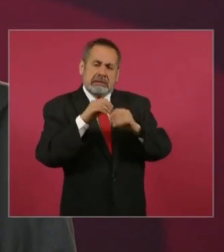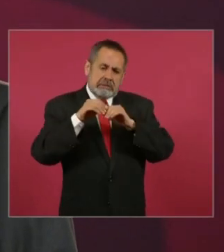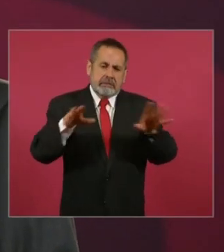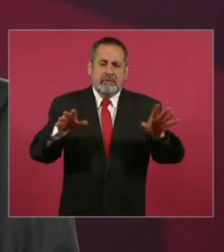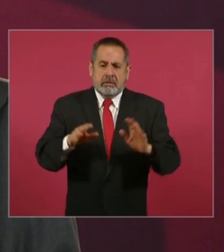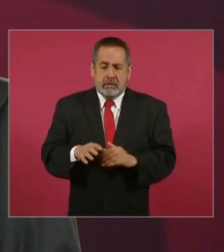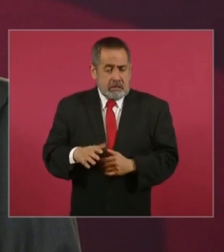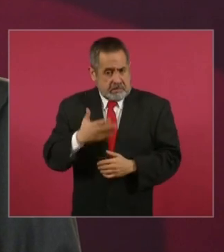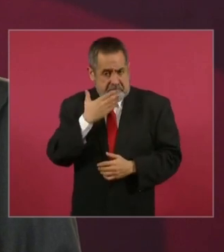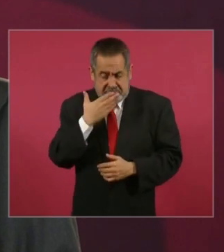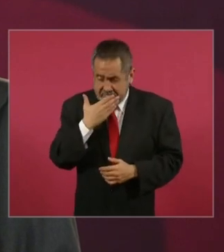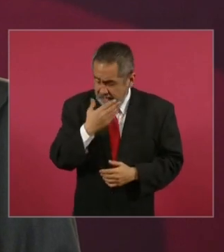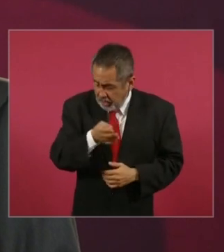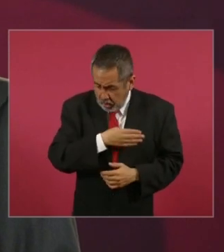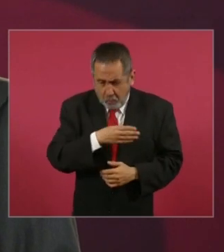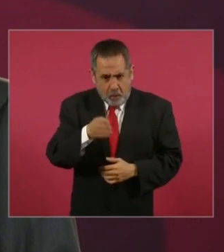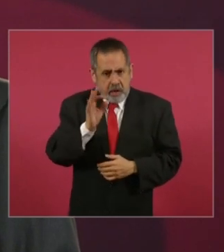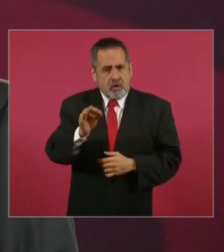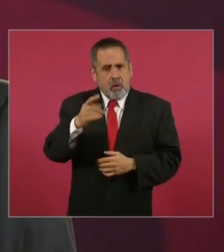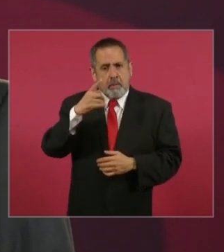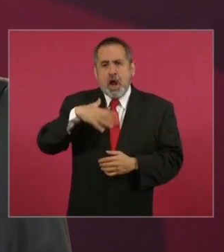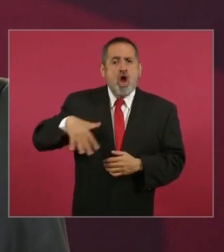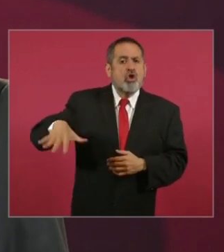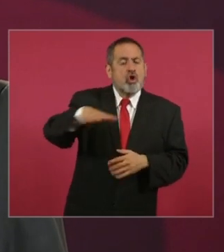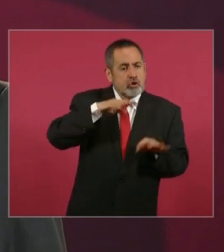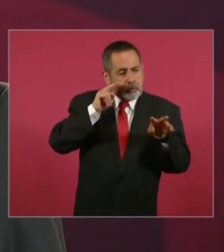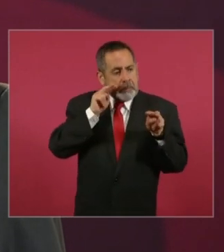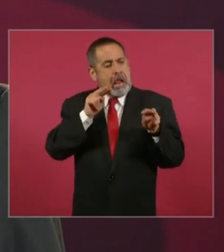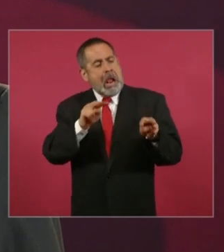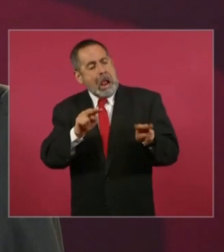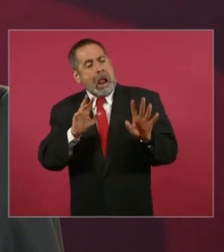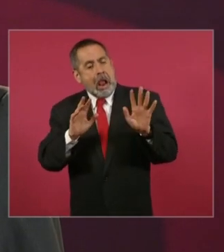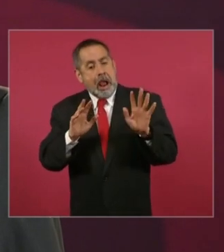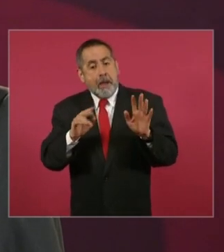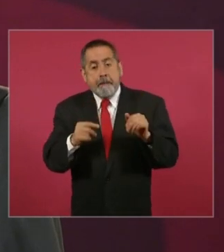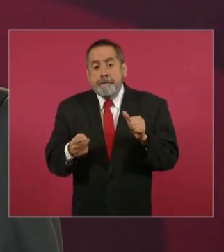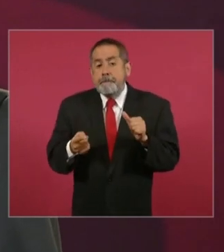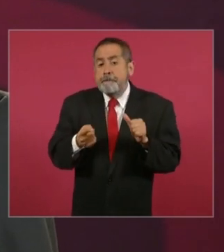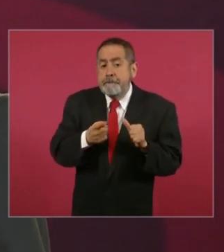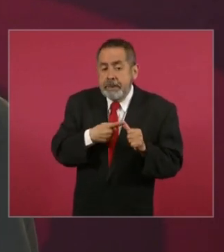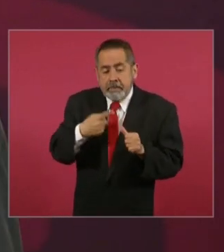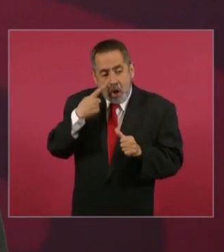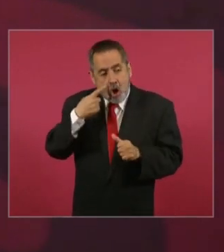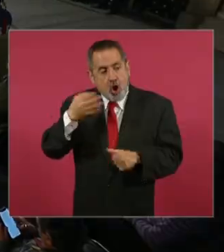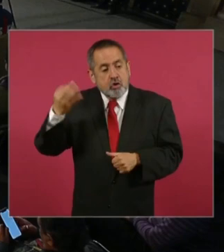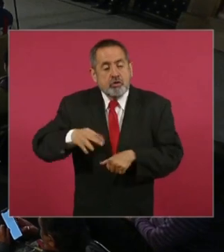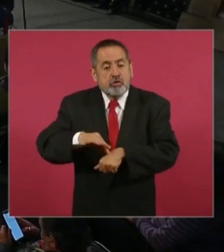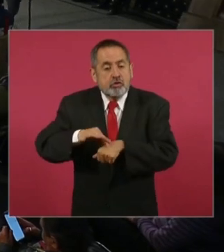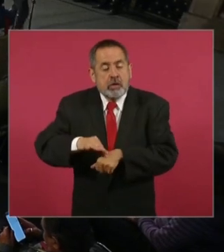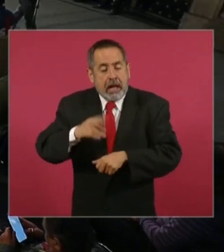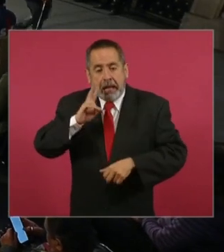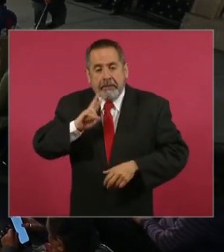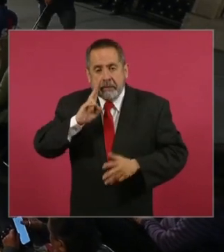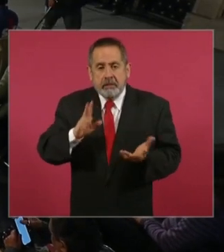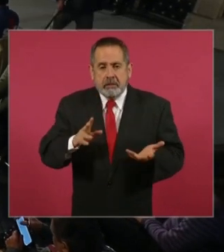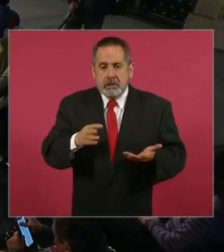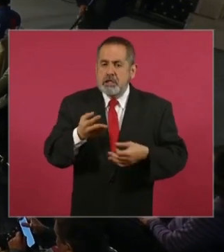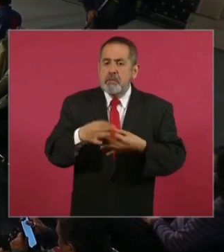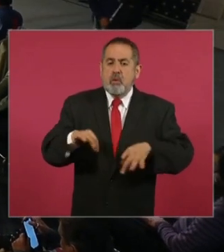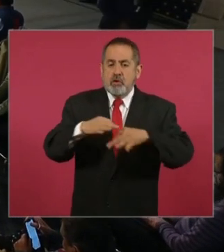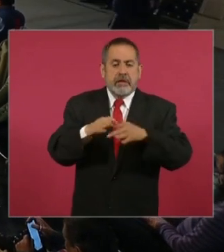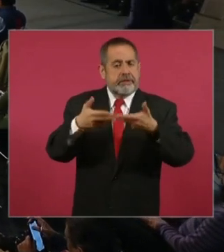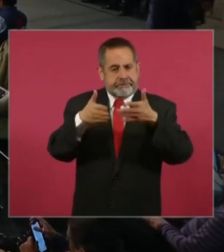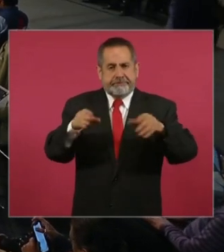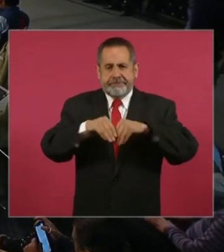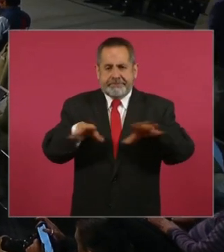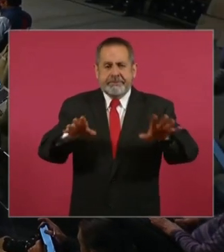Incluso es muy sano para la democracia que lo público sea cada vez más público, pero